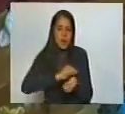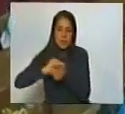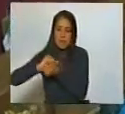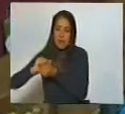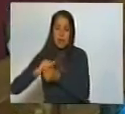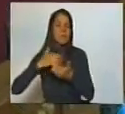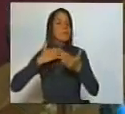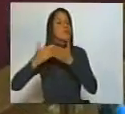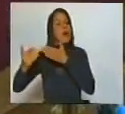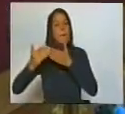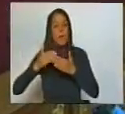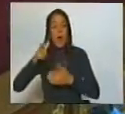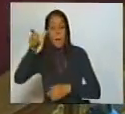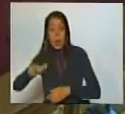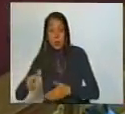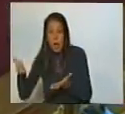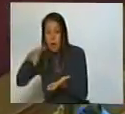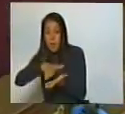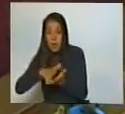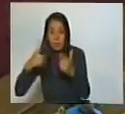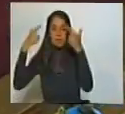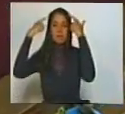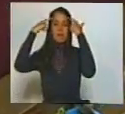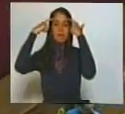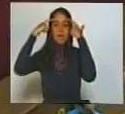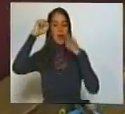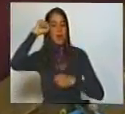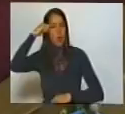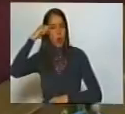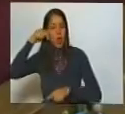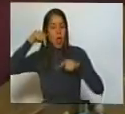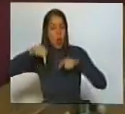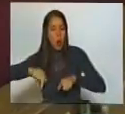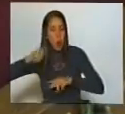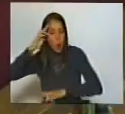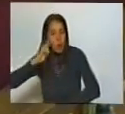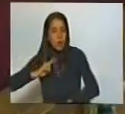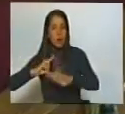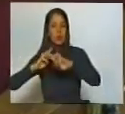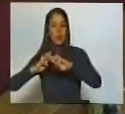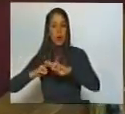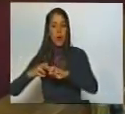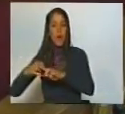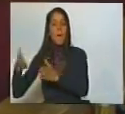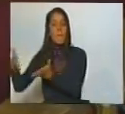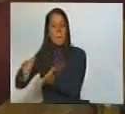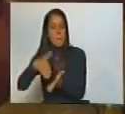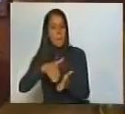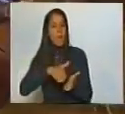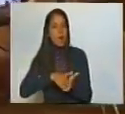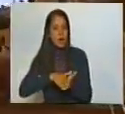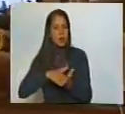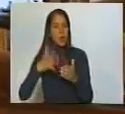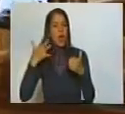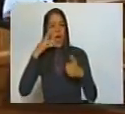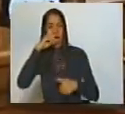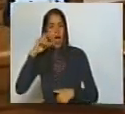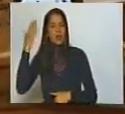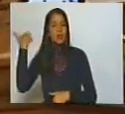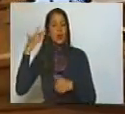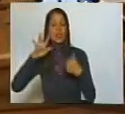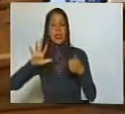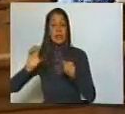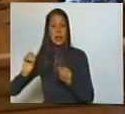están aquí. Y también hoy le rendimos homenaje a los caídos en la lucha armada de los 60, de